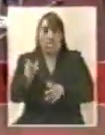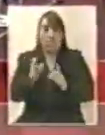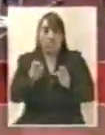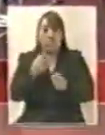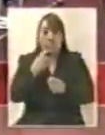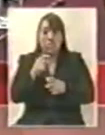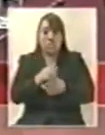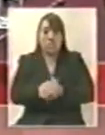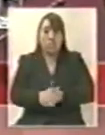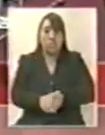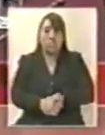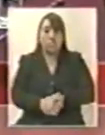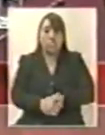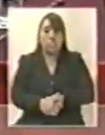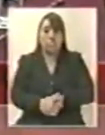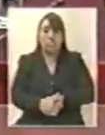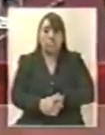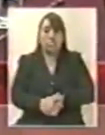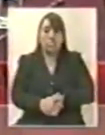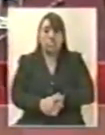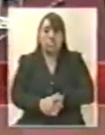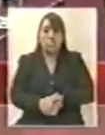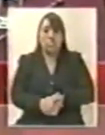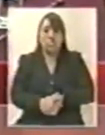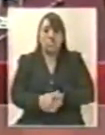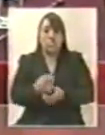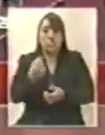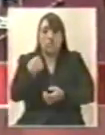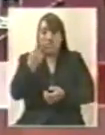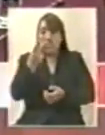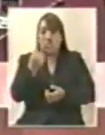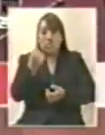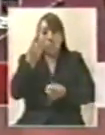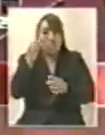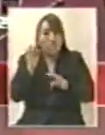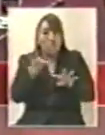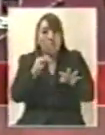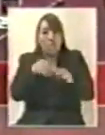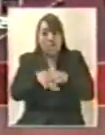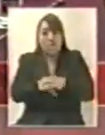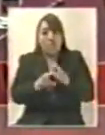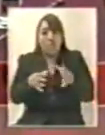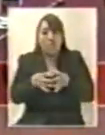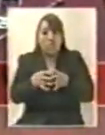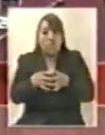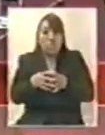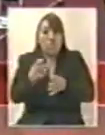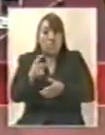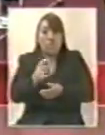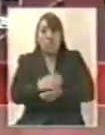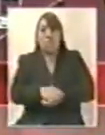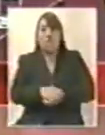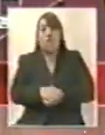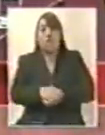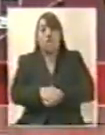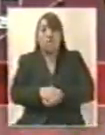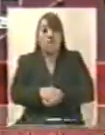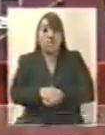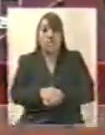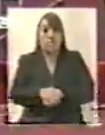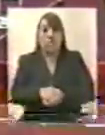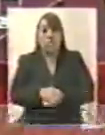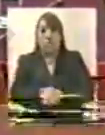resto. Cualquier consultor le va a decir: usted se tiene que diferenciar del resto para que lo miren dentro de este